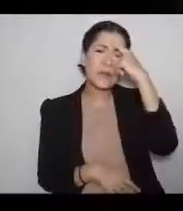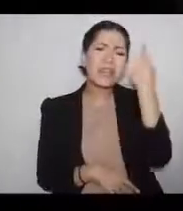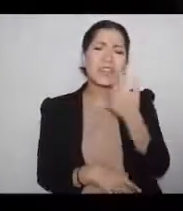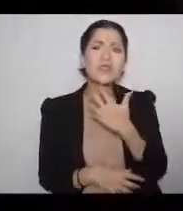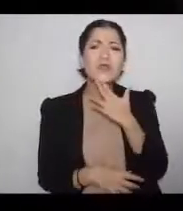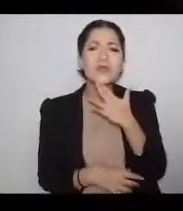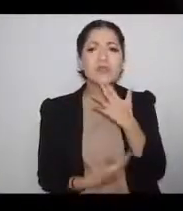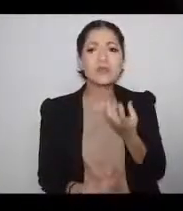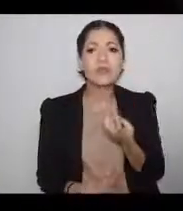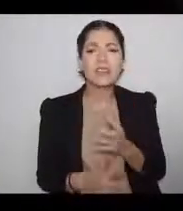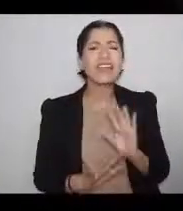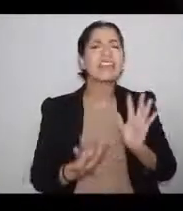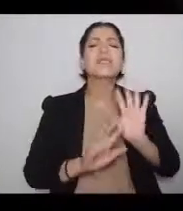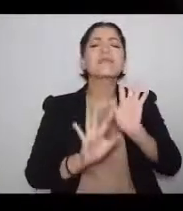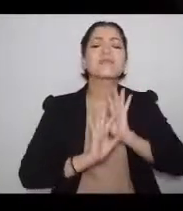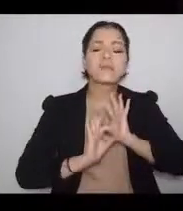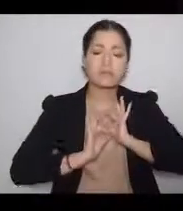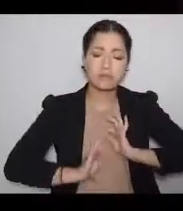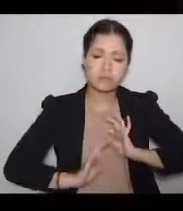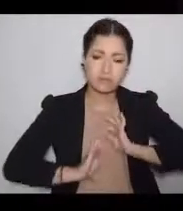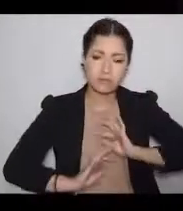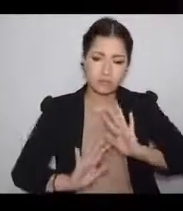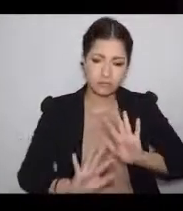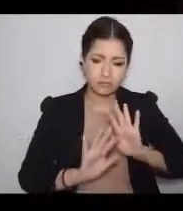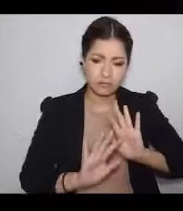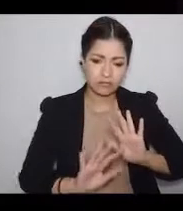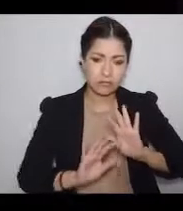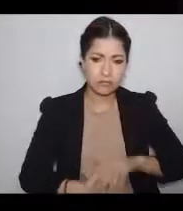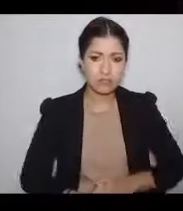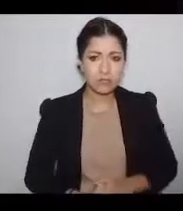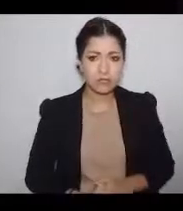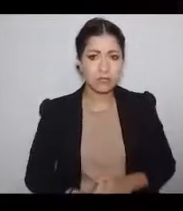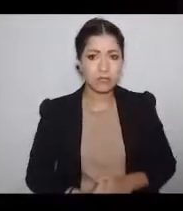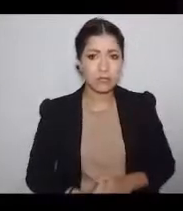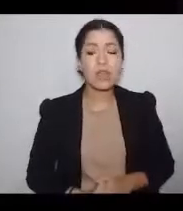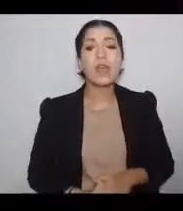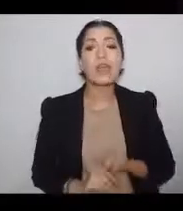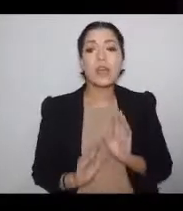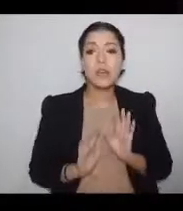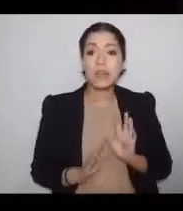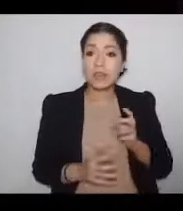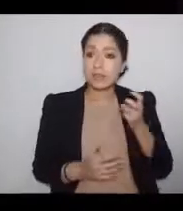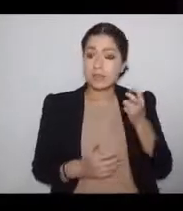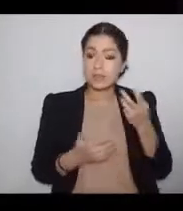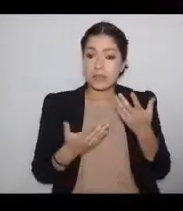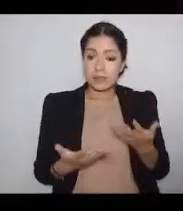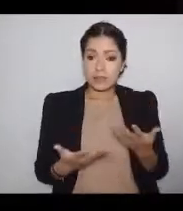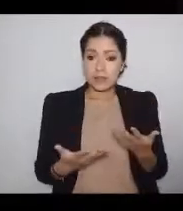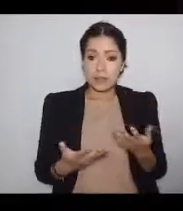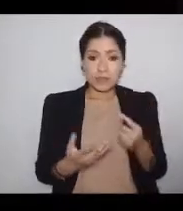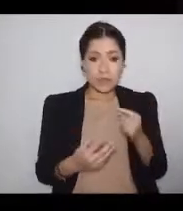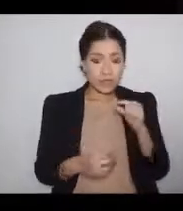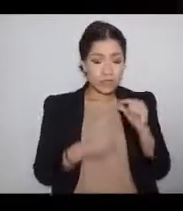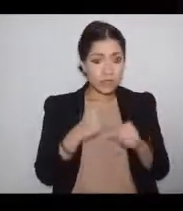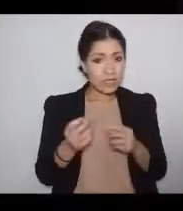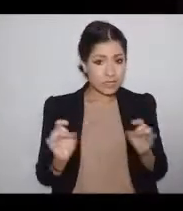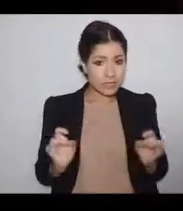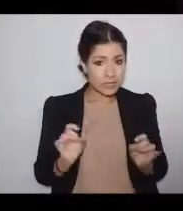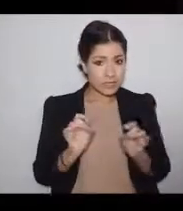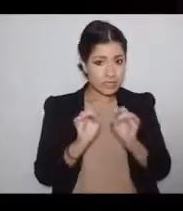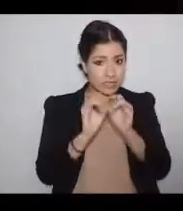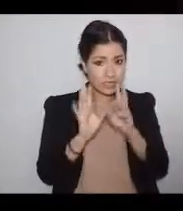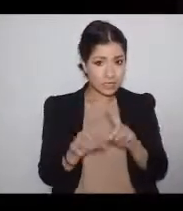subdivisión? Cálmate, Kepler. La frase adquiere cada vez más sentido. Si sigues coleccionando relojes,